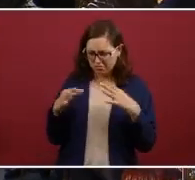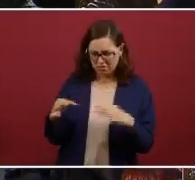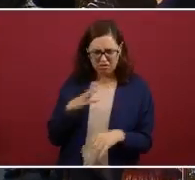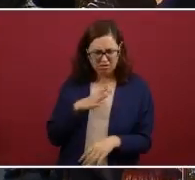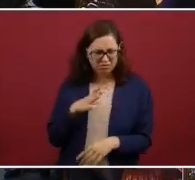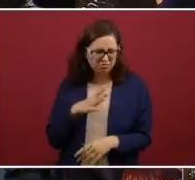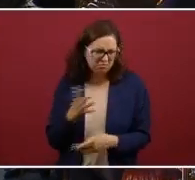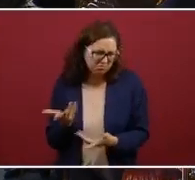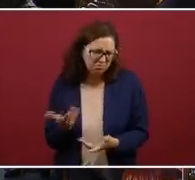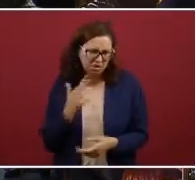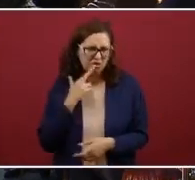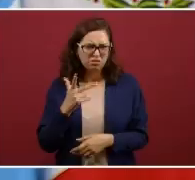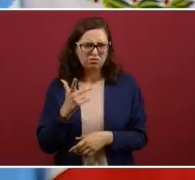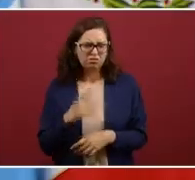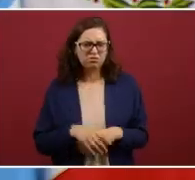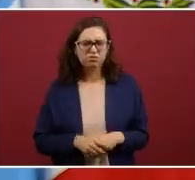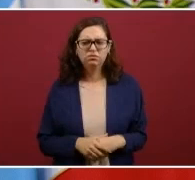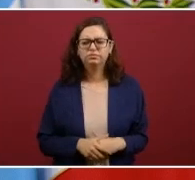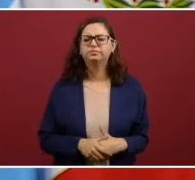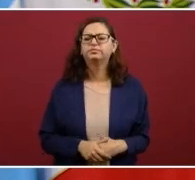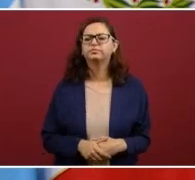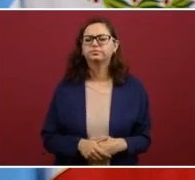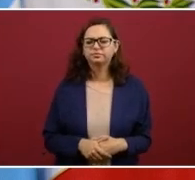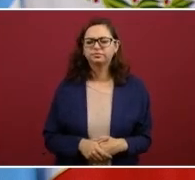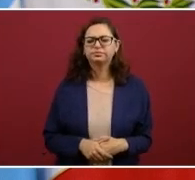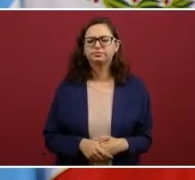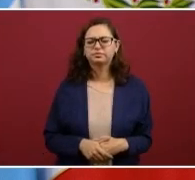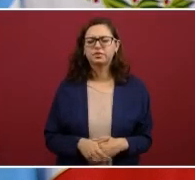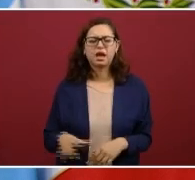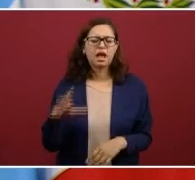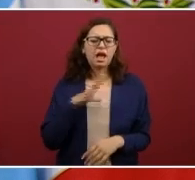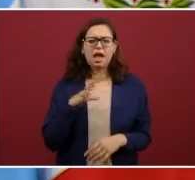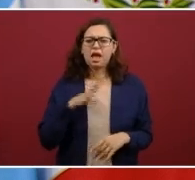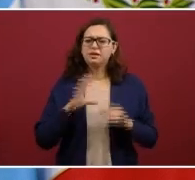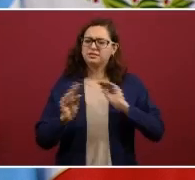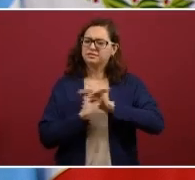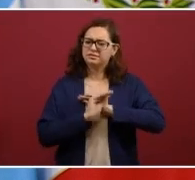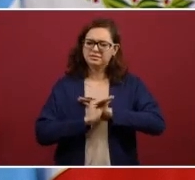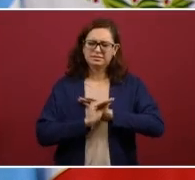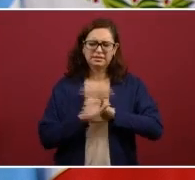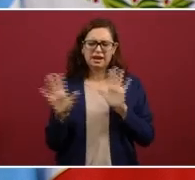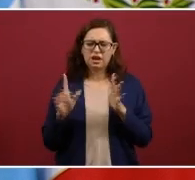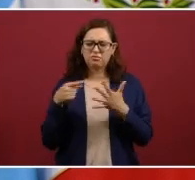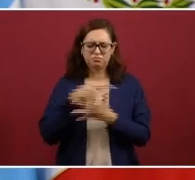tenemos una definición, ya hay criterios en cuanto a eso.